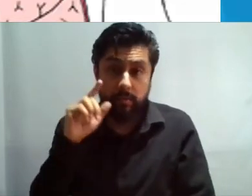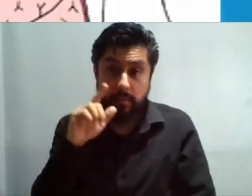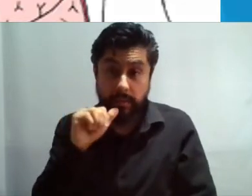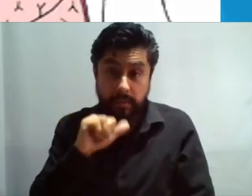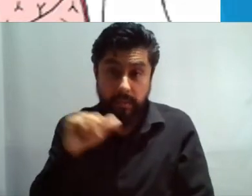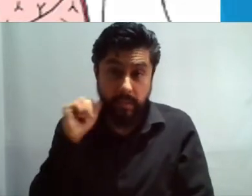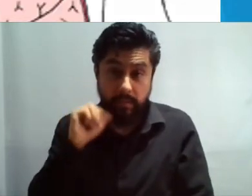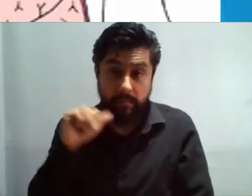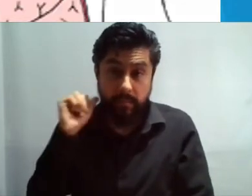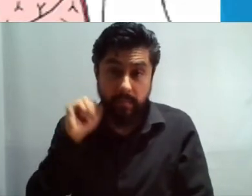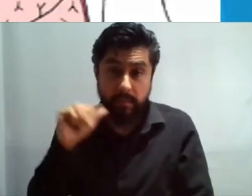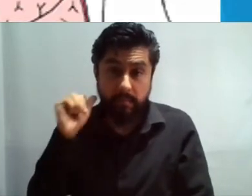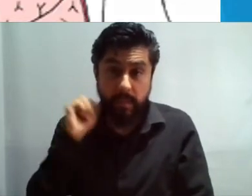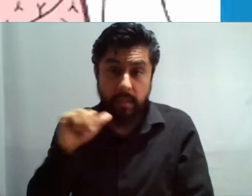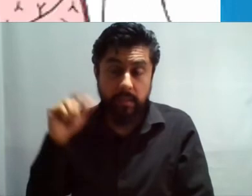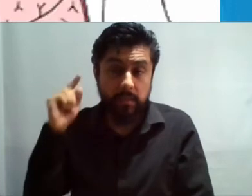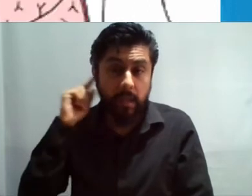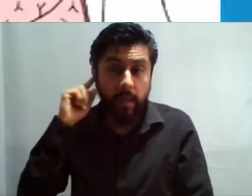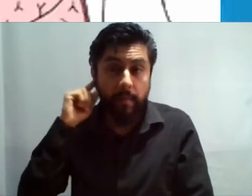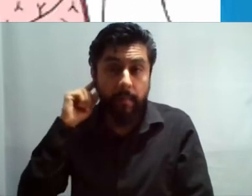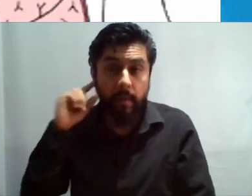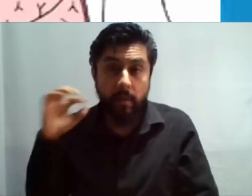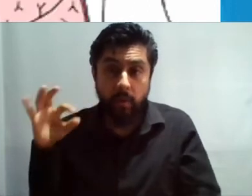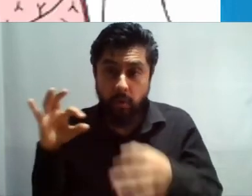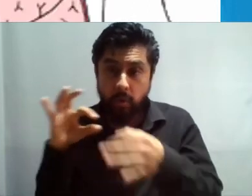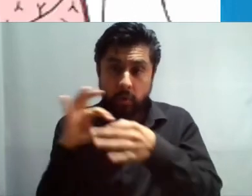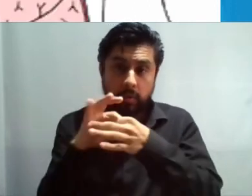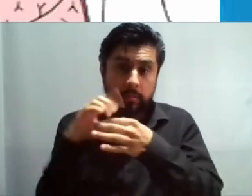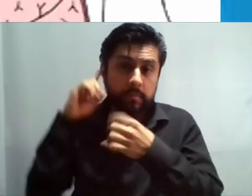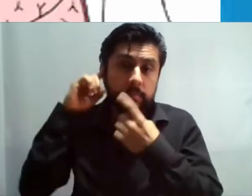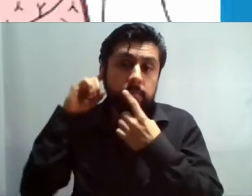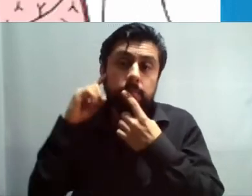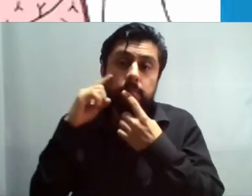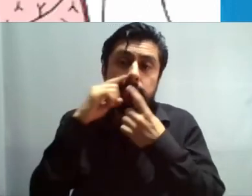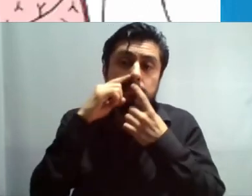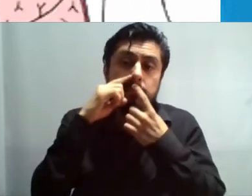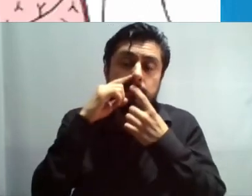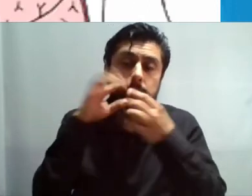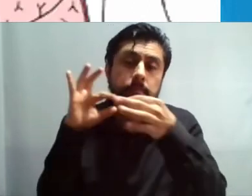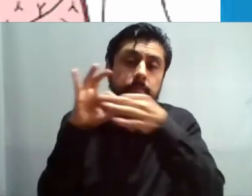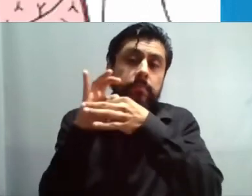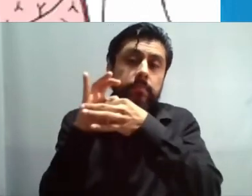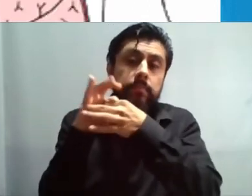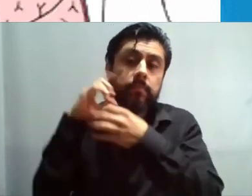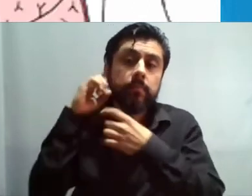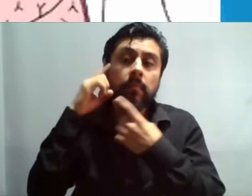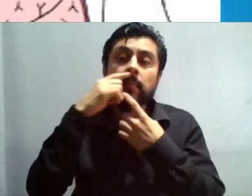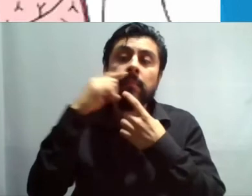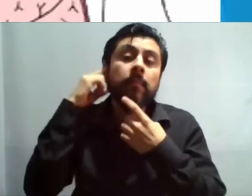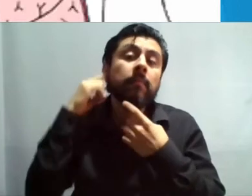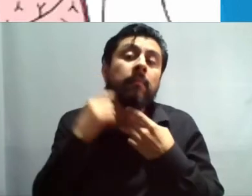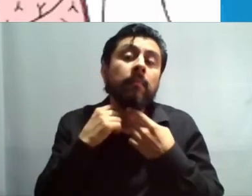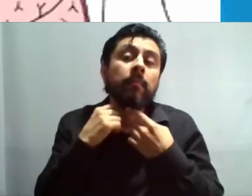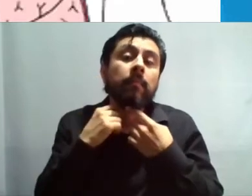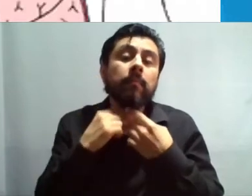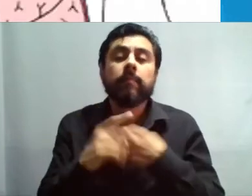se comunican con nuestra vía aérea, con nuestra nariz, con nuestra garganta. Entonces, ¿esto a qué nos lleva? Infecciones de